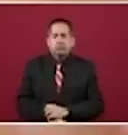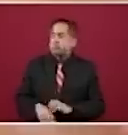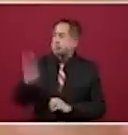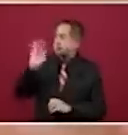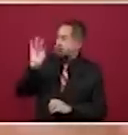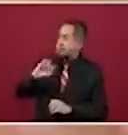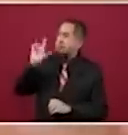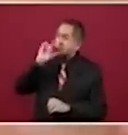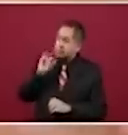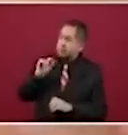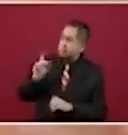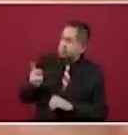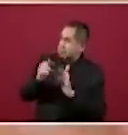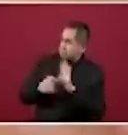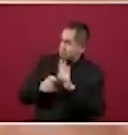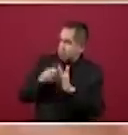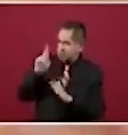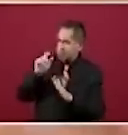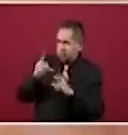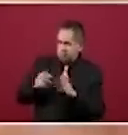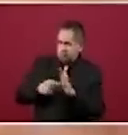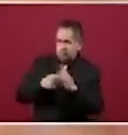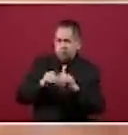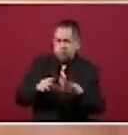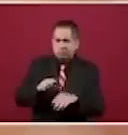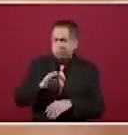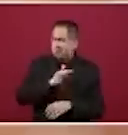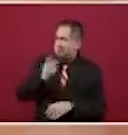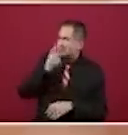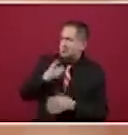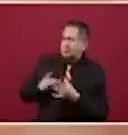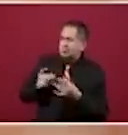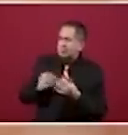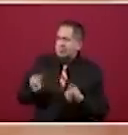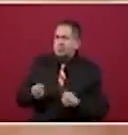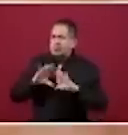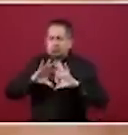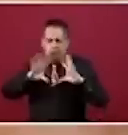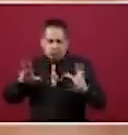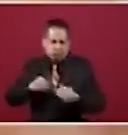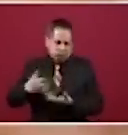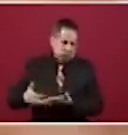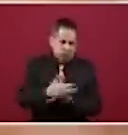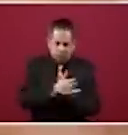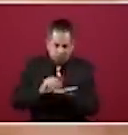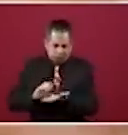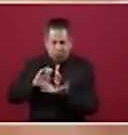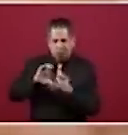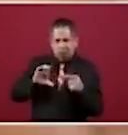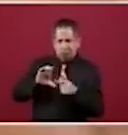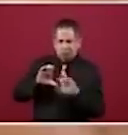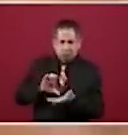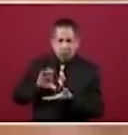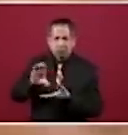mañana se presentaría ese plan, ¿nos podría comentar de cuánto va a ser la capitalización que van a meter